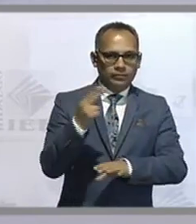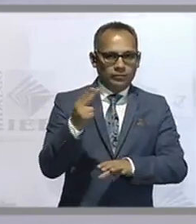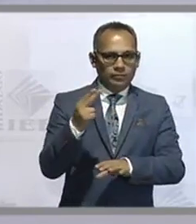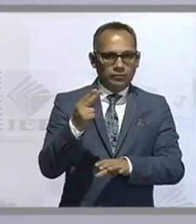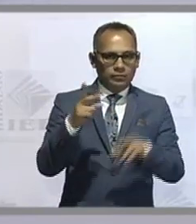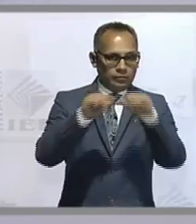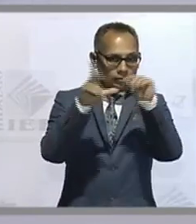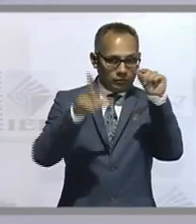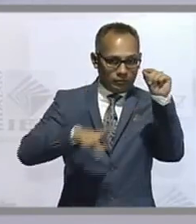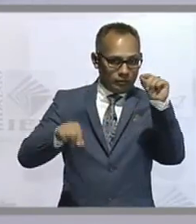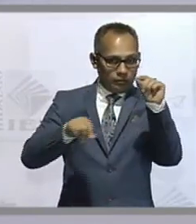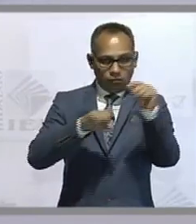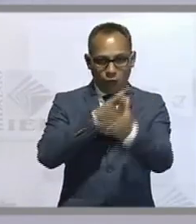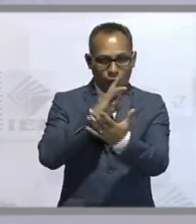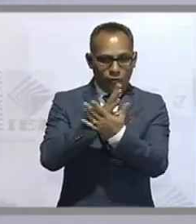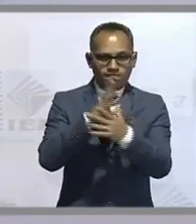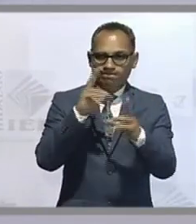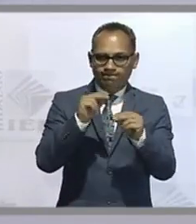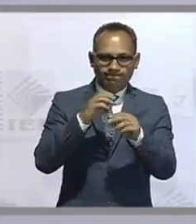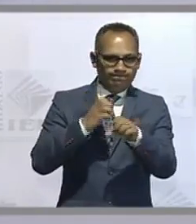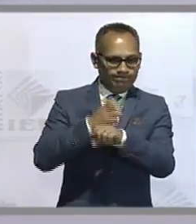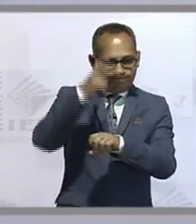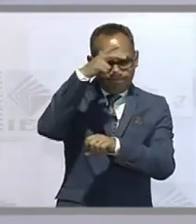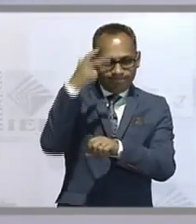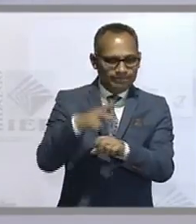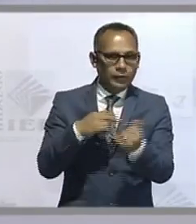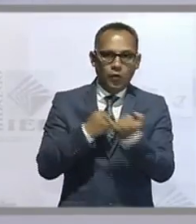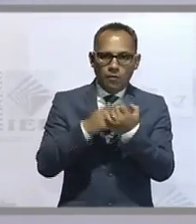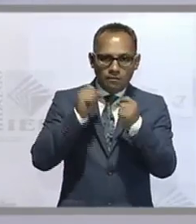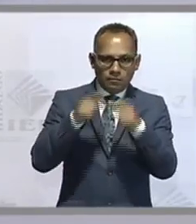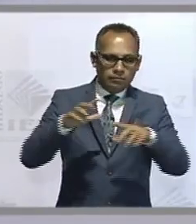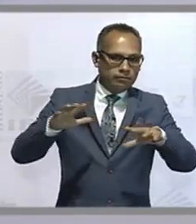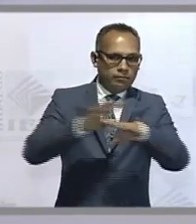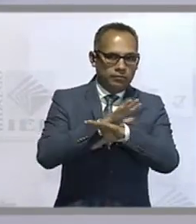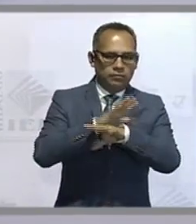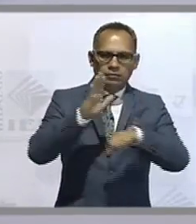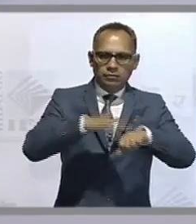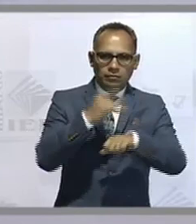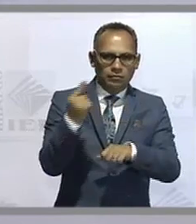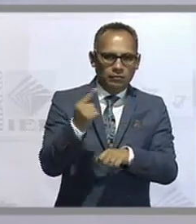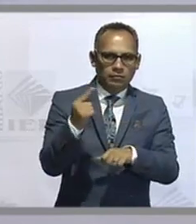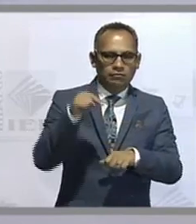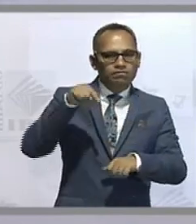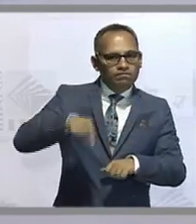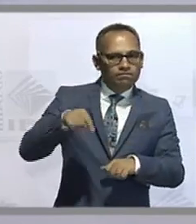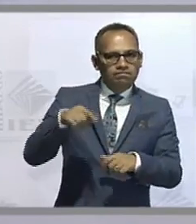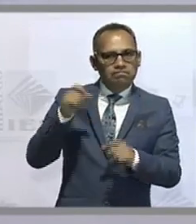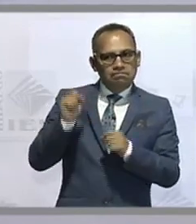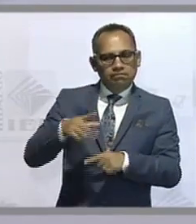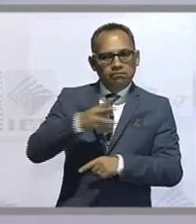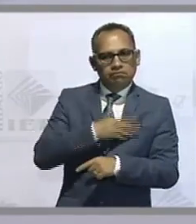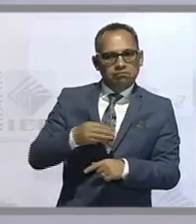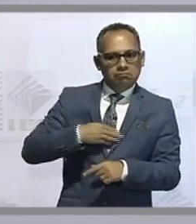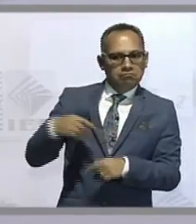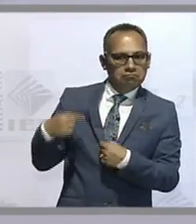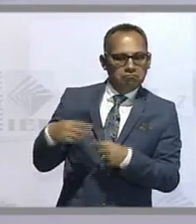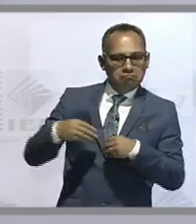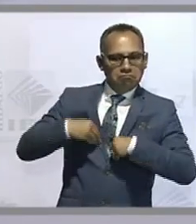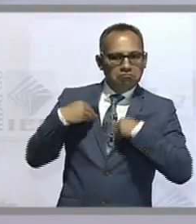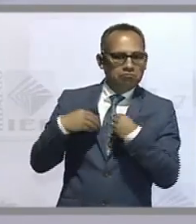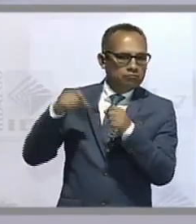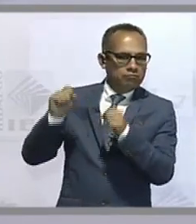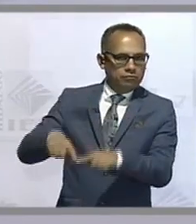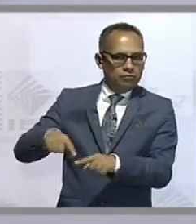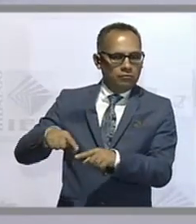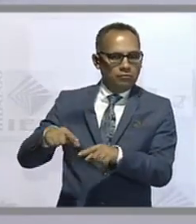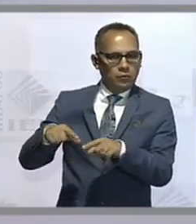hidalgo también tiene que cambiar si no estamos condenando a nuestros hijos a nuestros nietos a vivir lo que hasta el día de hoy nosotros hemos